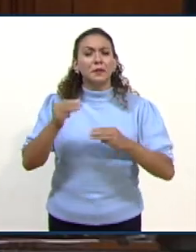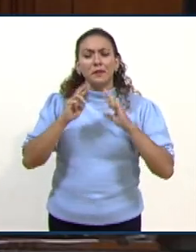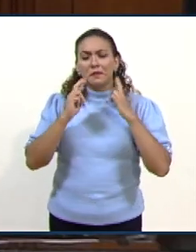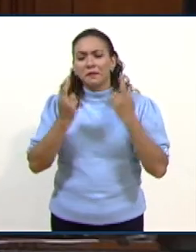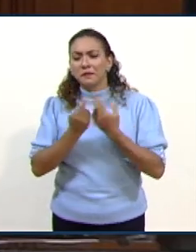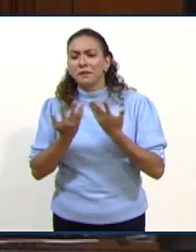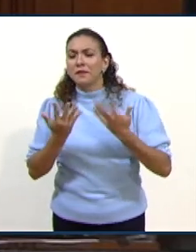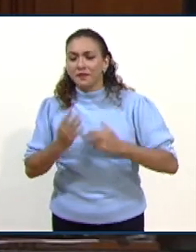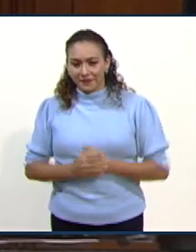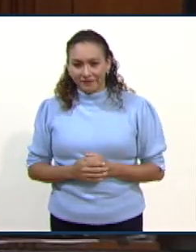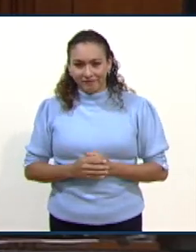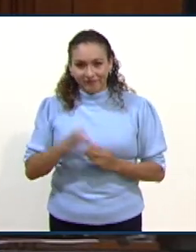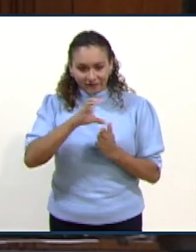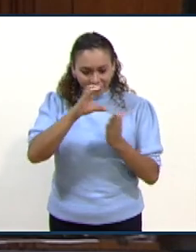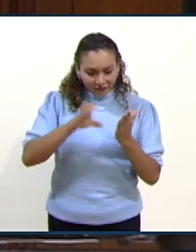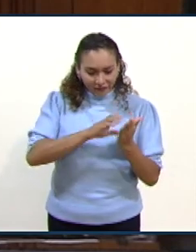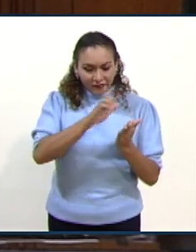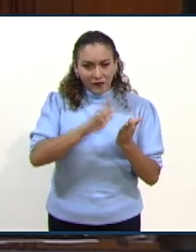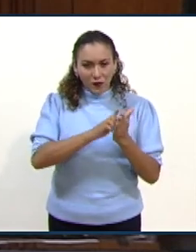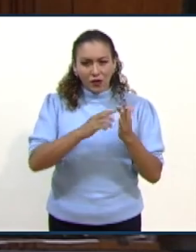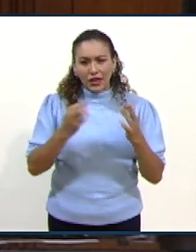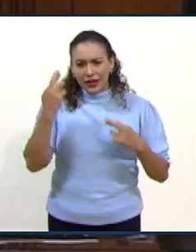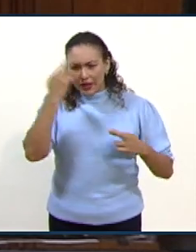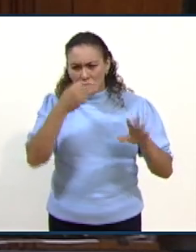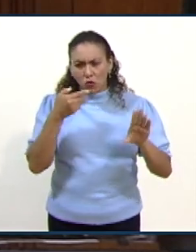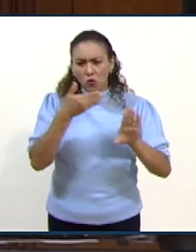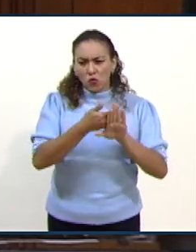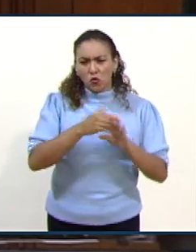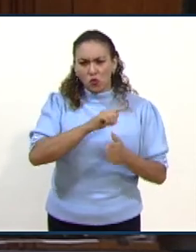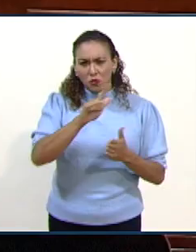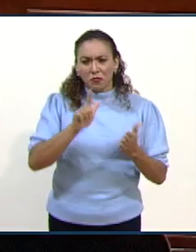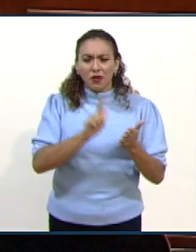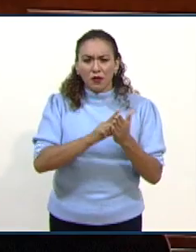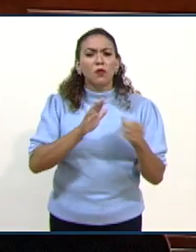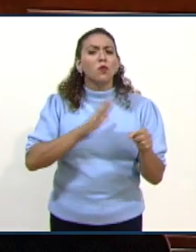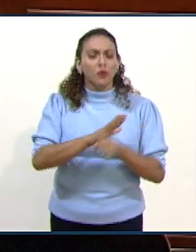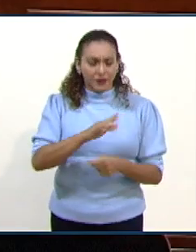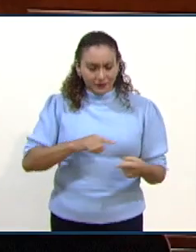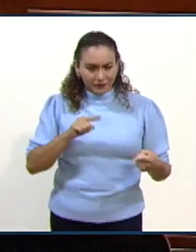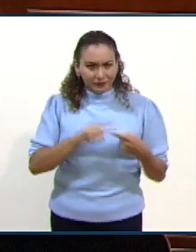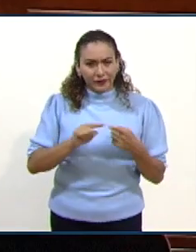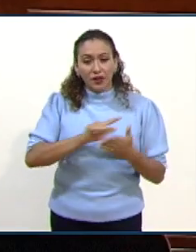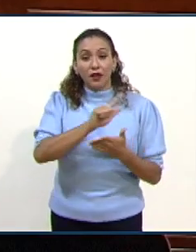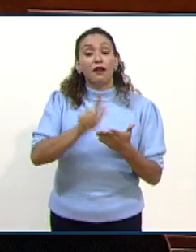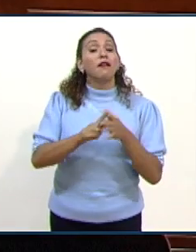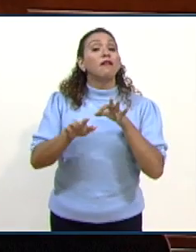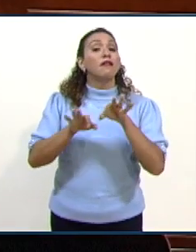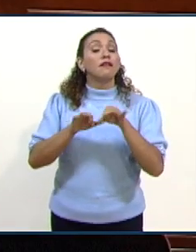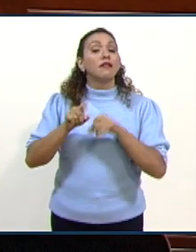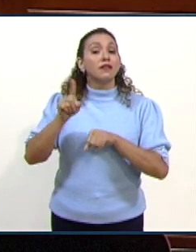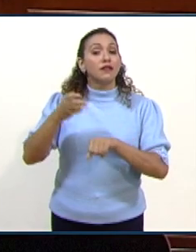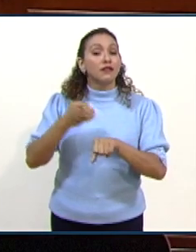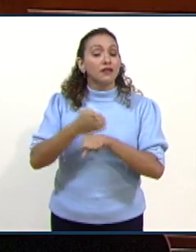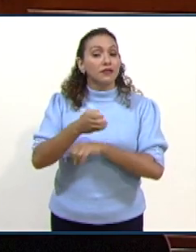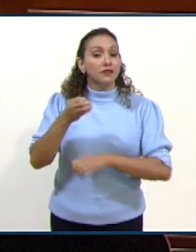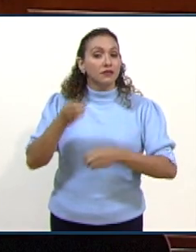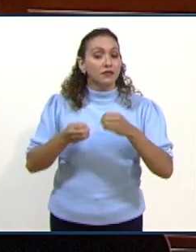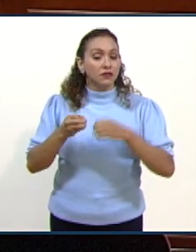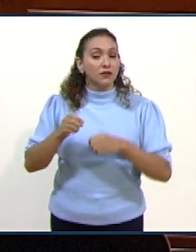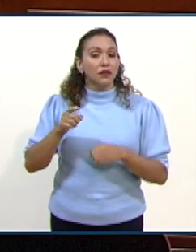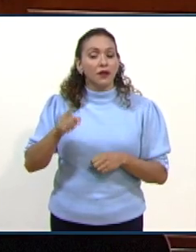controversias constitucionales. La primera de ellas, promovida contra la Ley Orgánica del Tribunal Estatal de